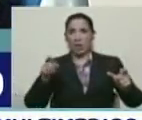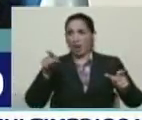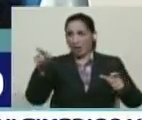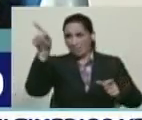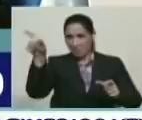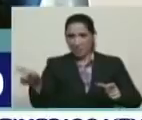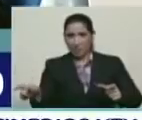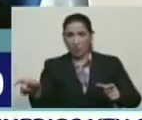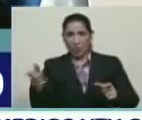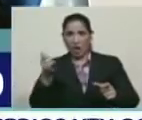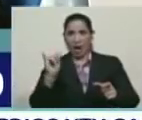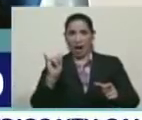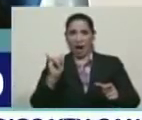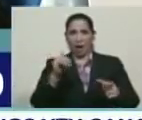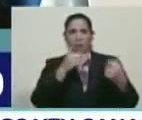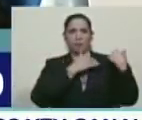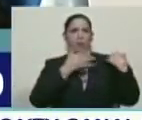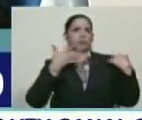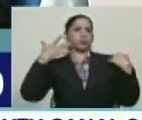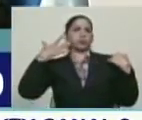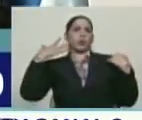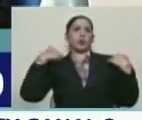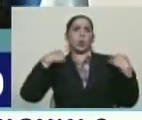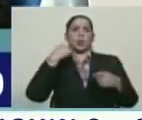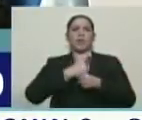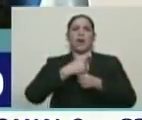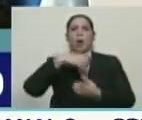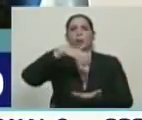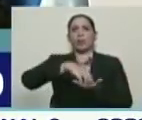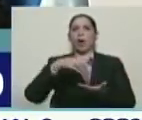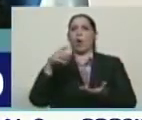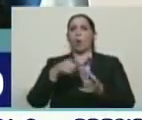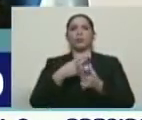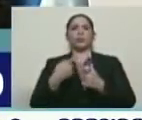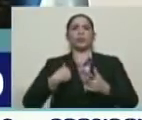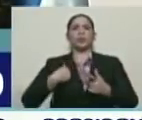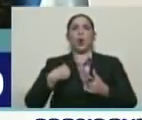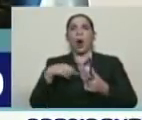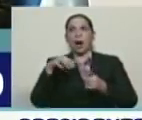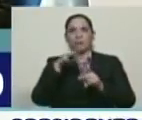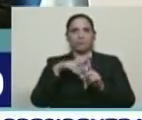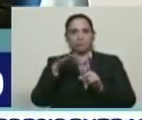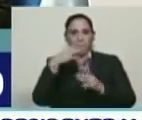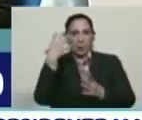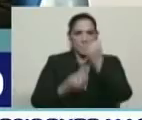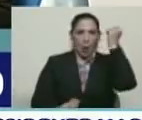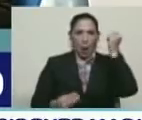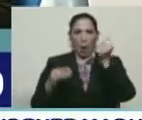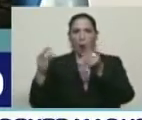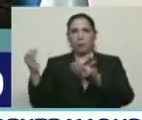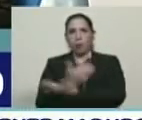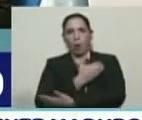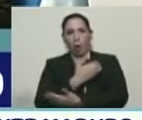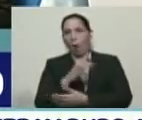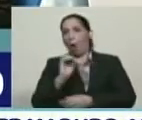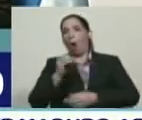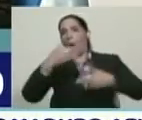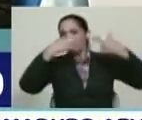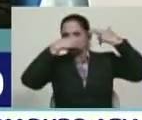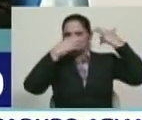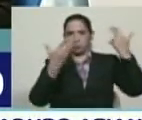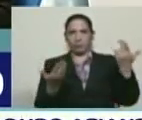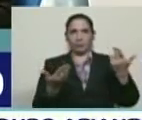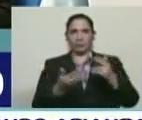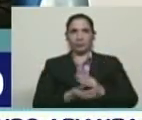estas acciones, como aquí lo estamos destacando. 181 investigaciones penales están